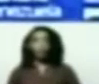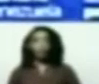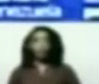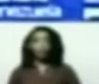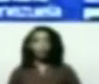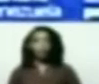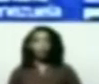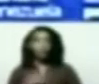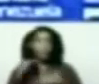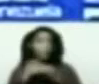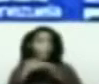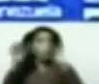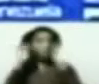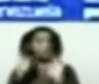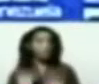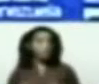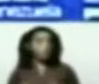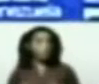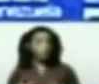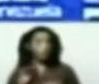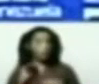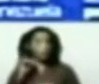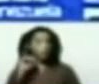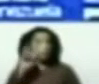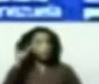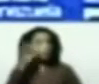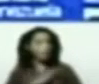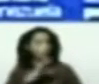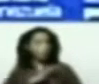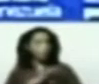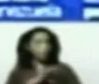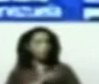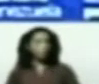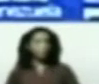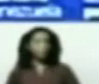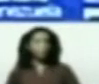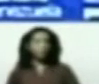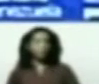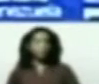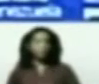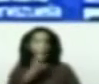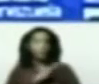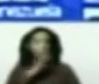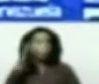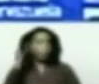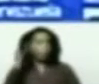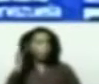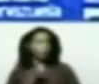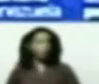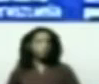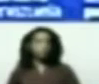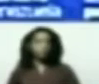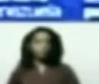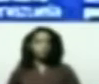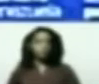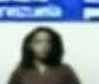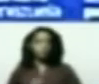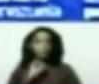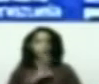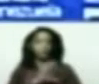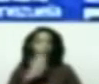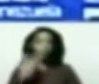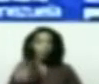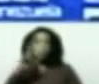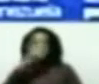e igualmente una señora señora de 54